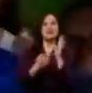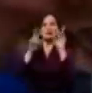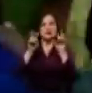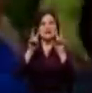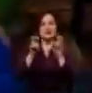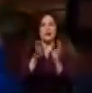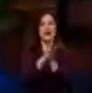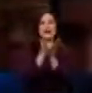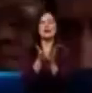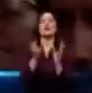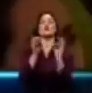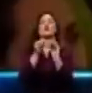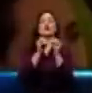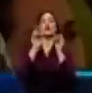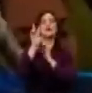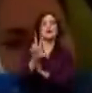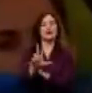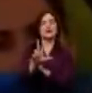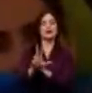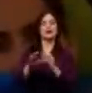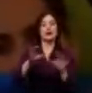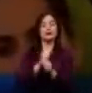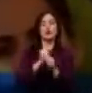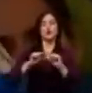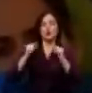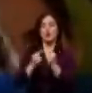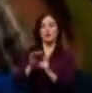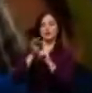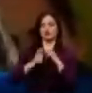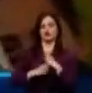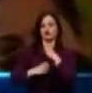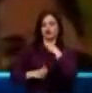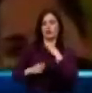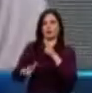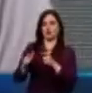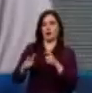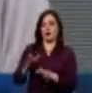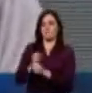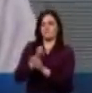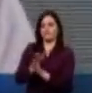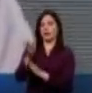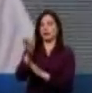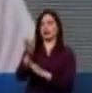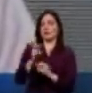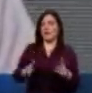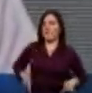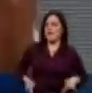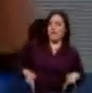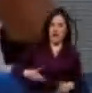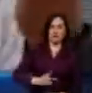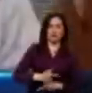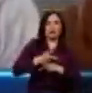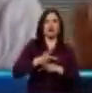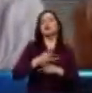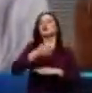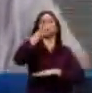torno al libro 3 que señala la creación de un cuerpo civil de seguridad armada. Dijo que el modelo toma